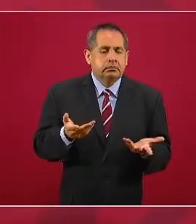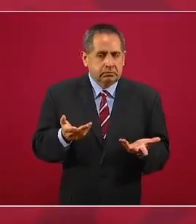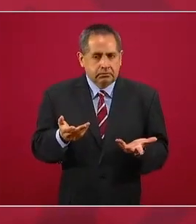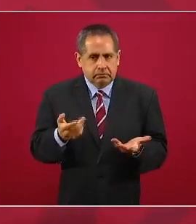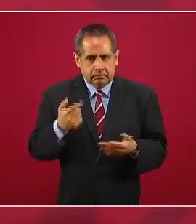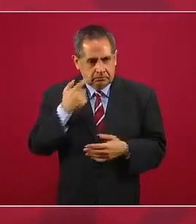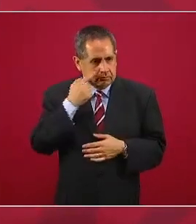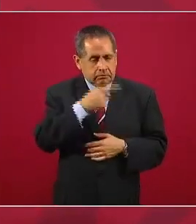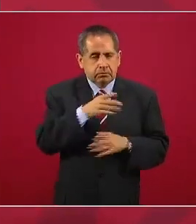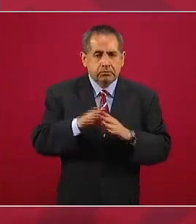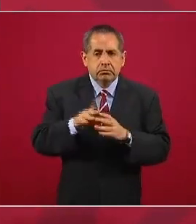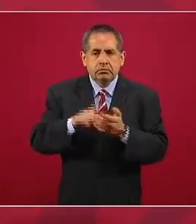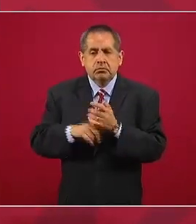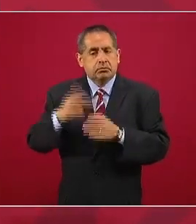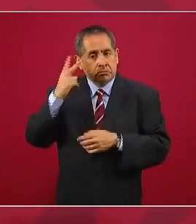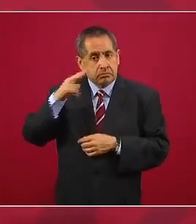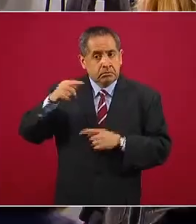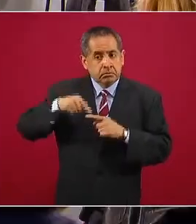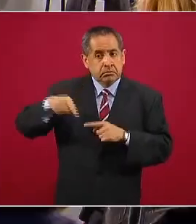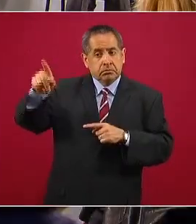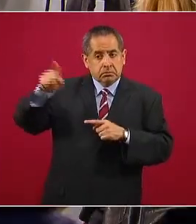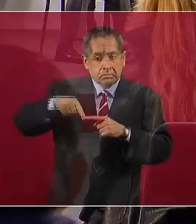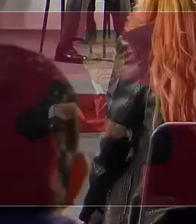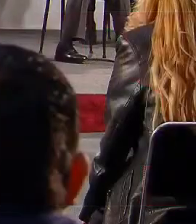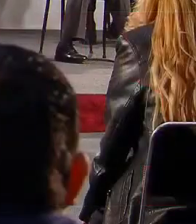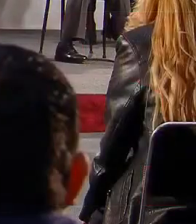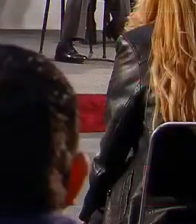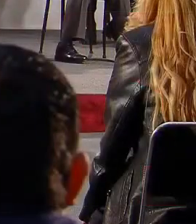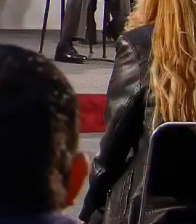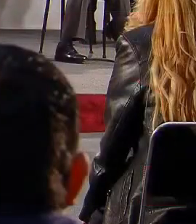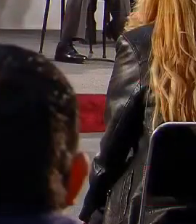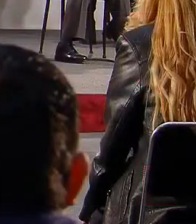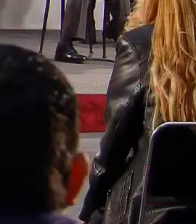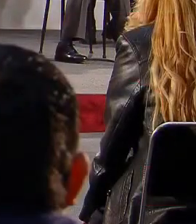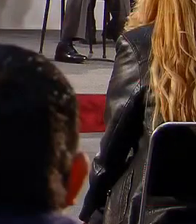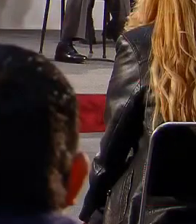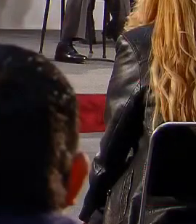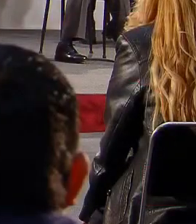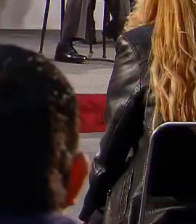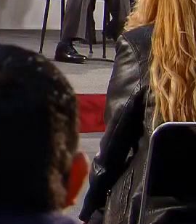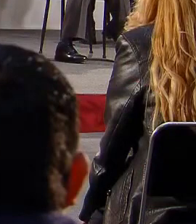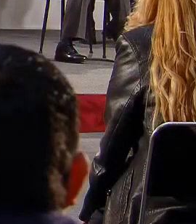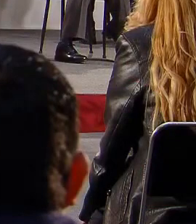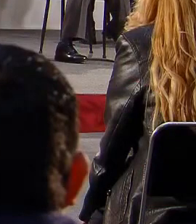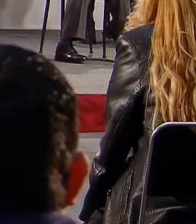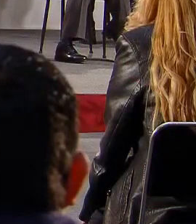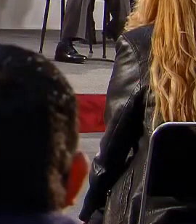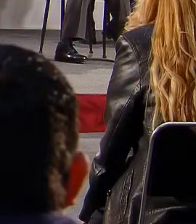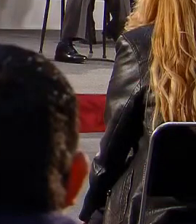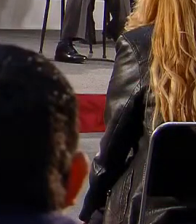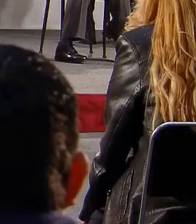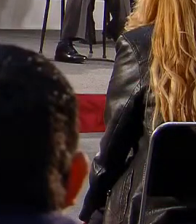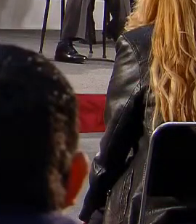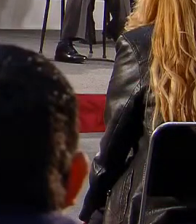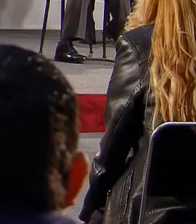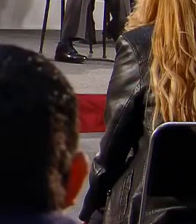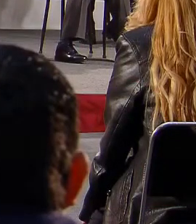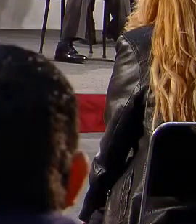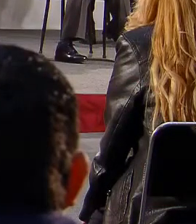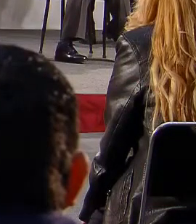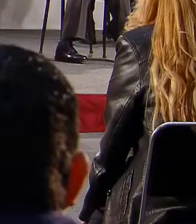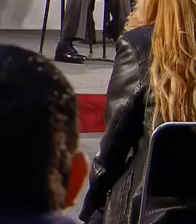El ir a un viaje con escala, en avión comercial, un